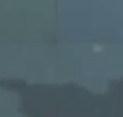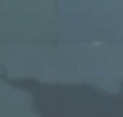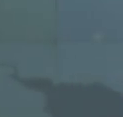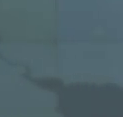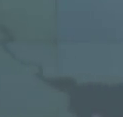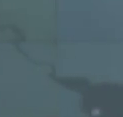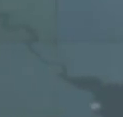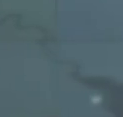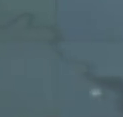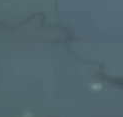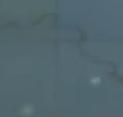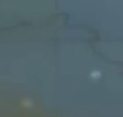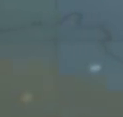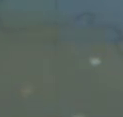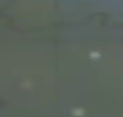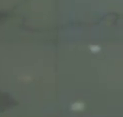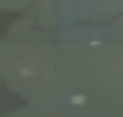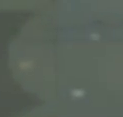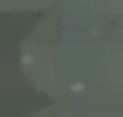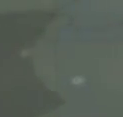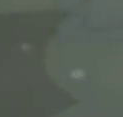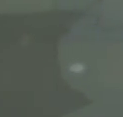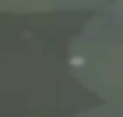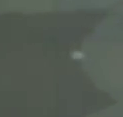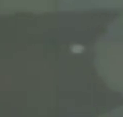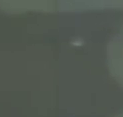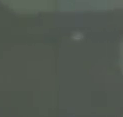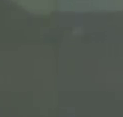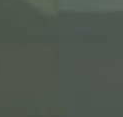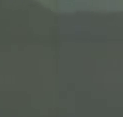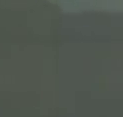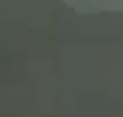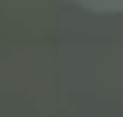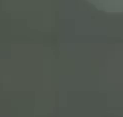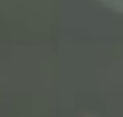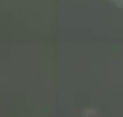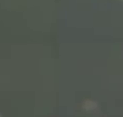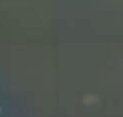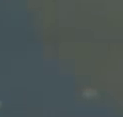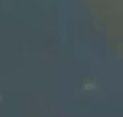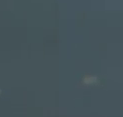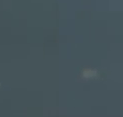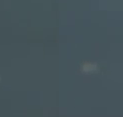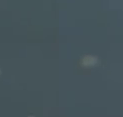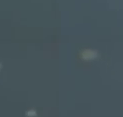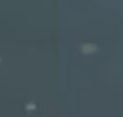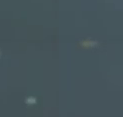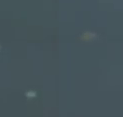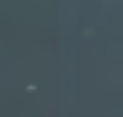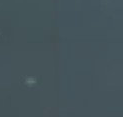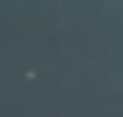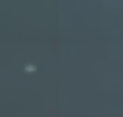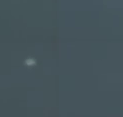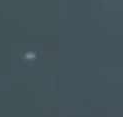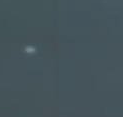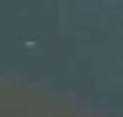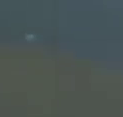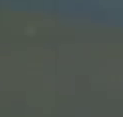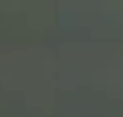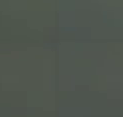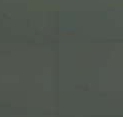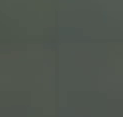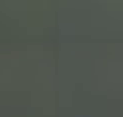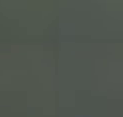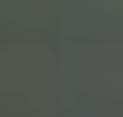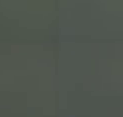tal? Muy buenos días, 10 y 45 minutos de la mañana. Bienvenidos a este primer recorrido que hacemos por las regiones de nuestro país. Romaria Velandia es nuestra intérprete de señas. Jocelyn Correa les